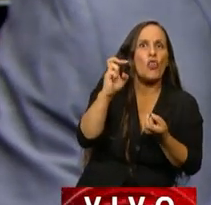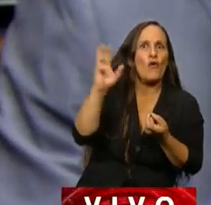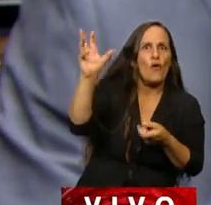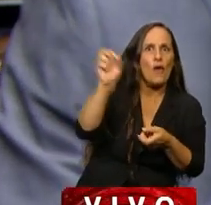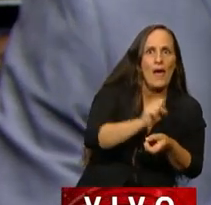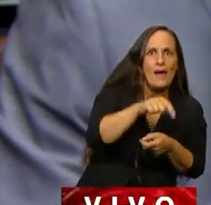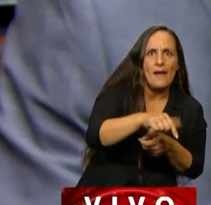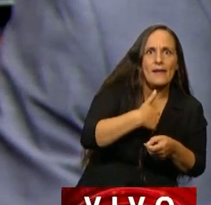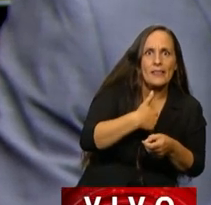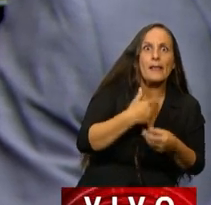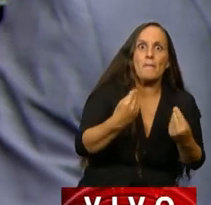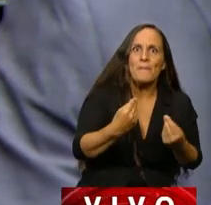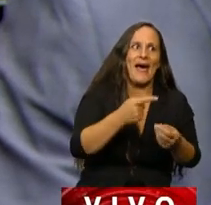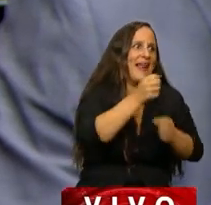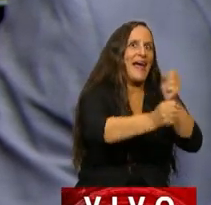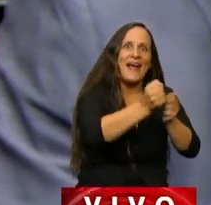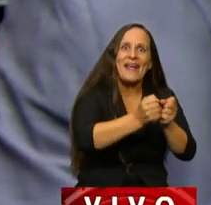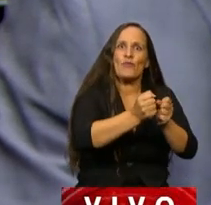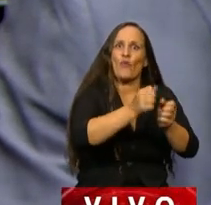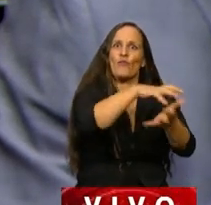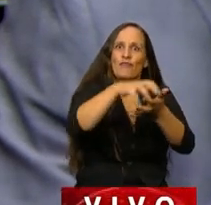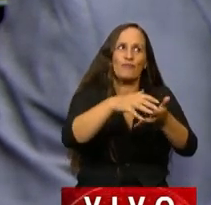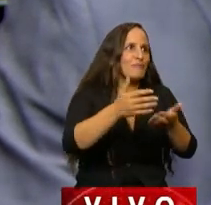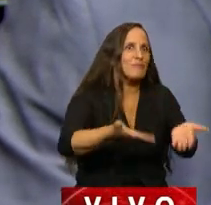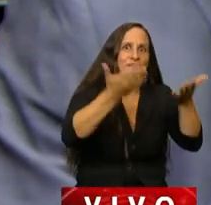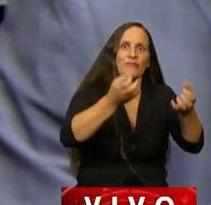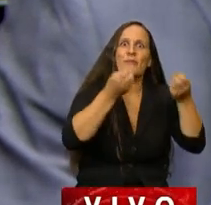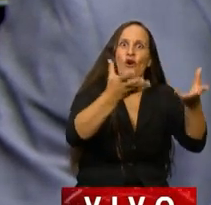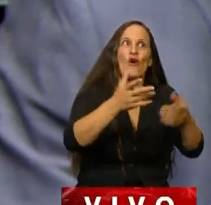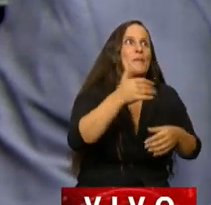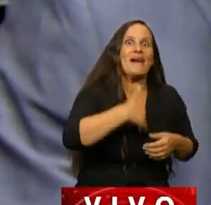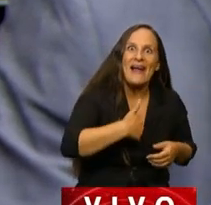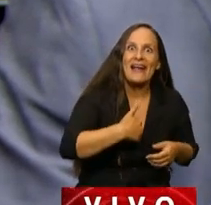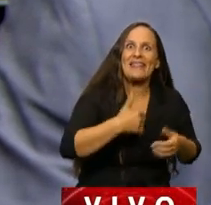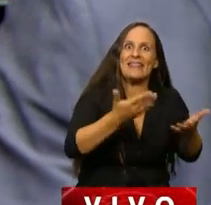al crecimiento de nuestras industrias y de nuestro país.